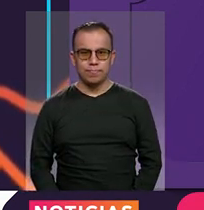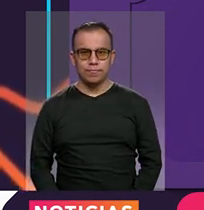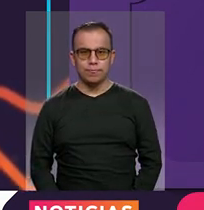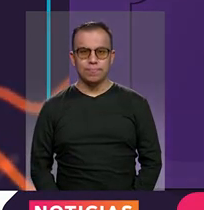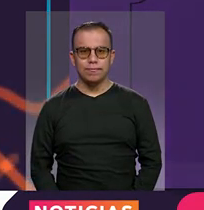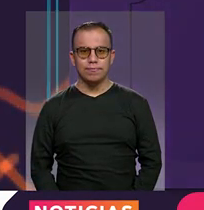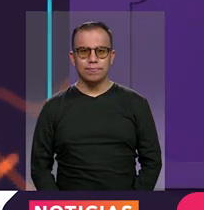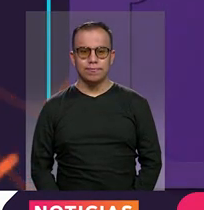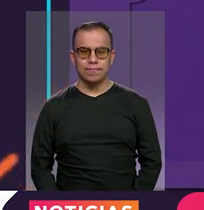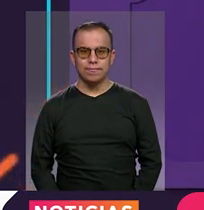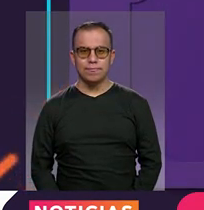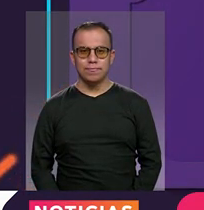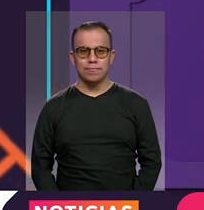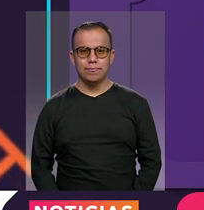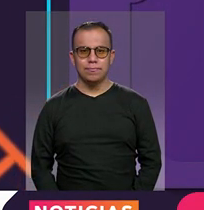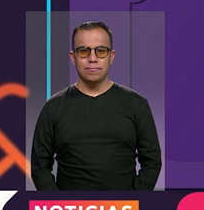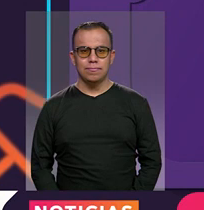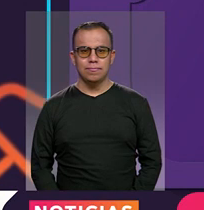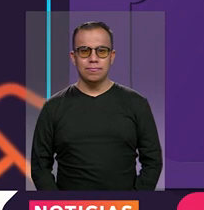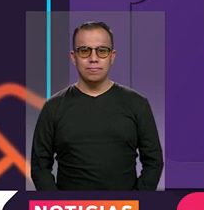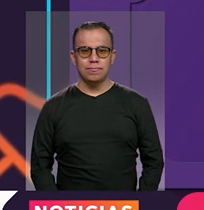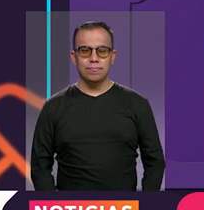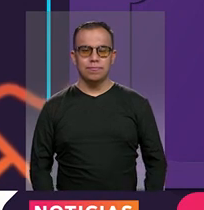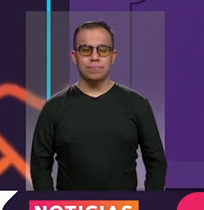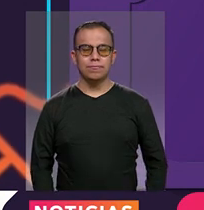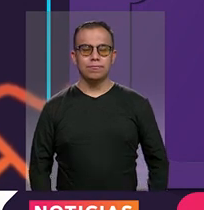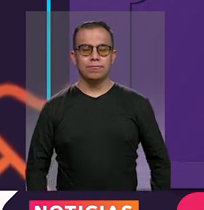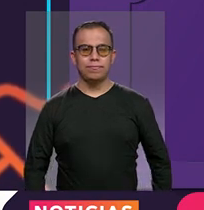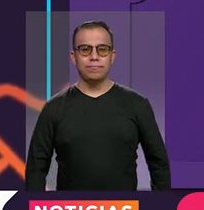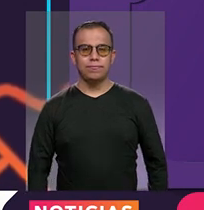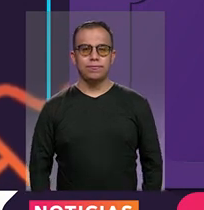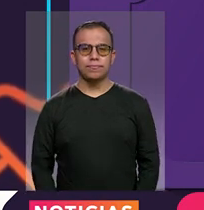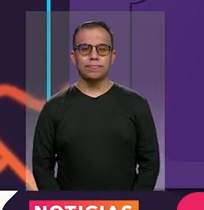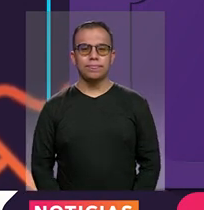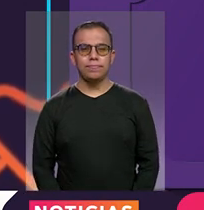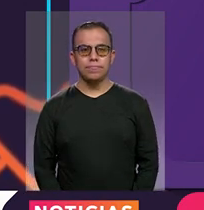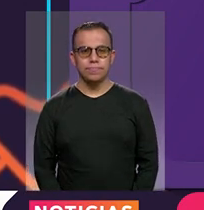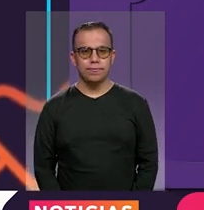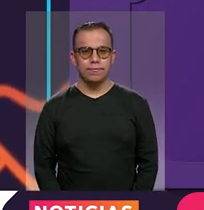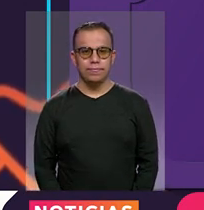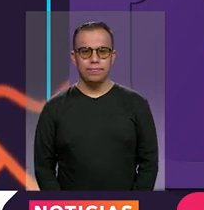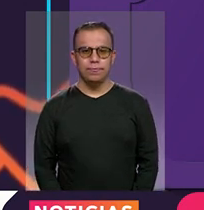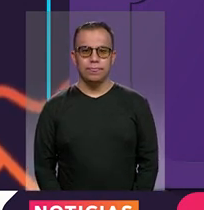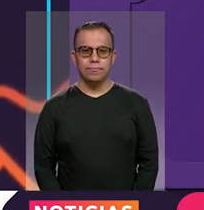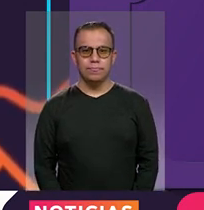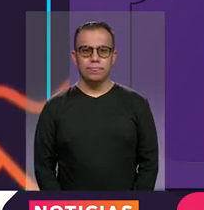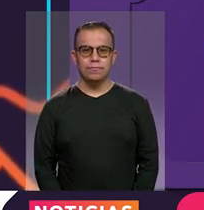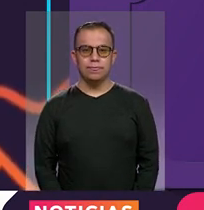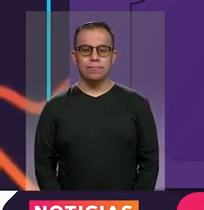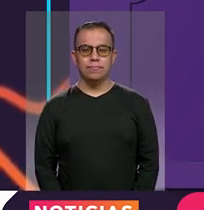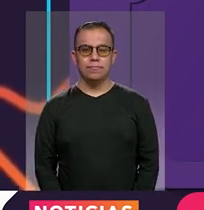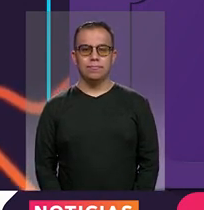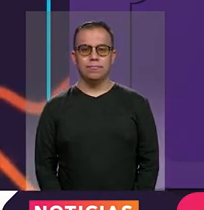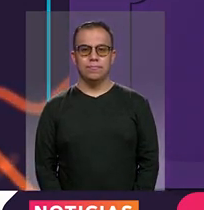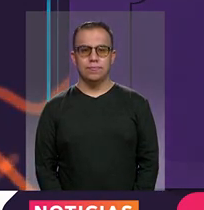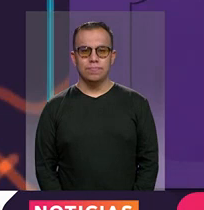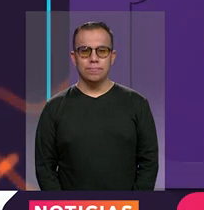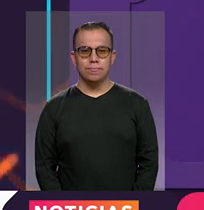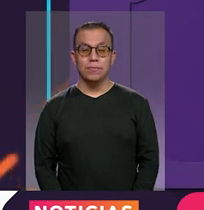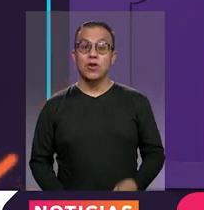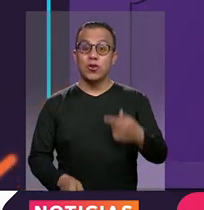Américas, Galerías, Biblioteca El Tintal, Compensar, Avenida 68, Plaza Jubileo, Corferias, Movistar